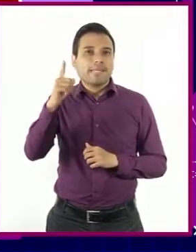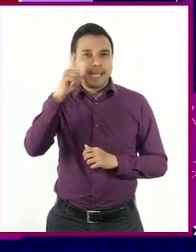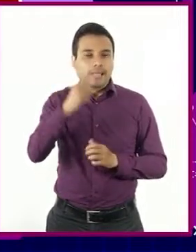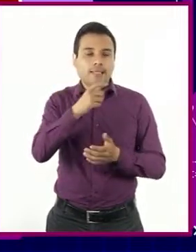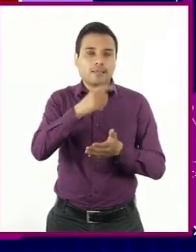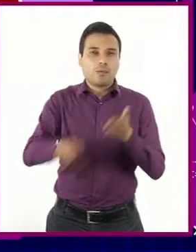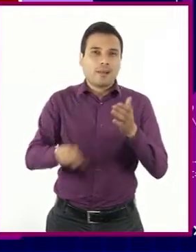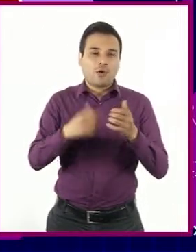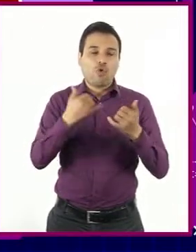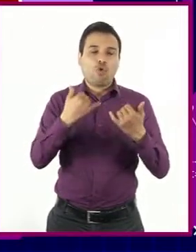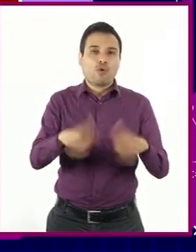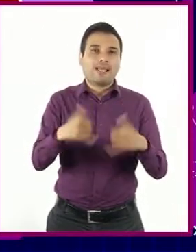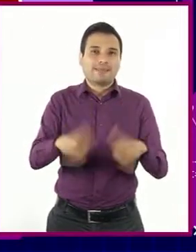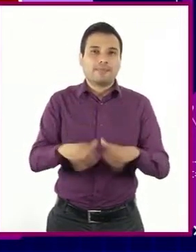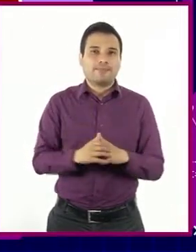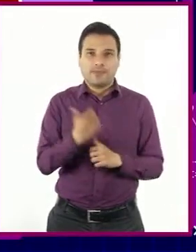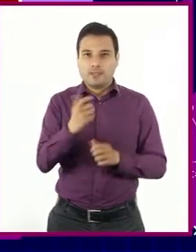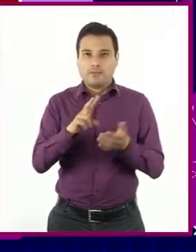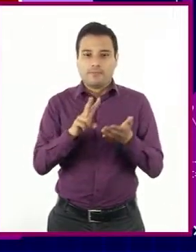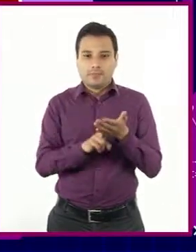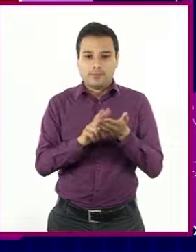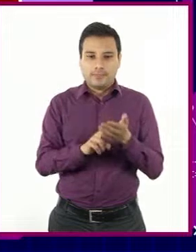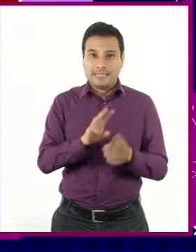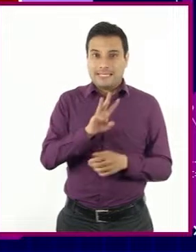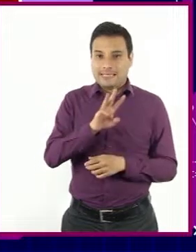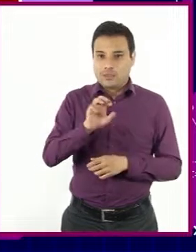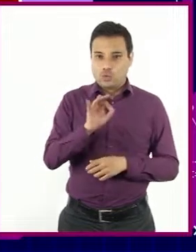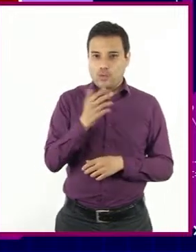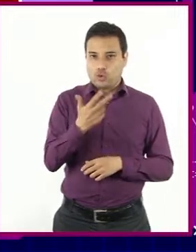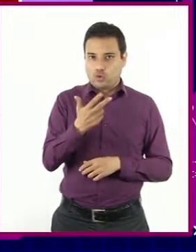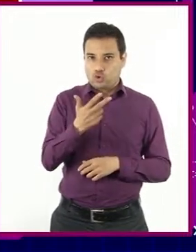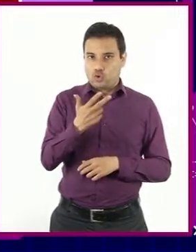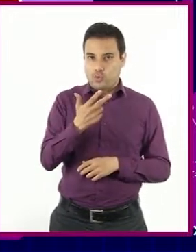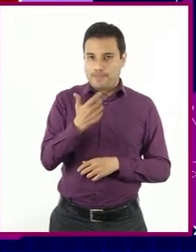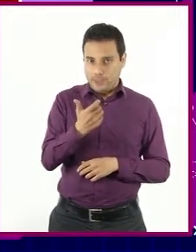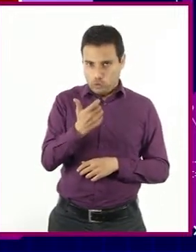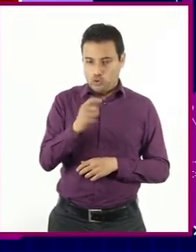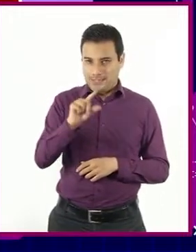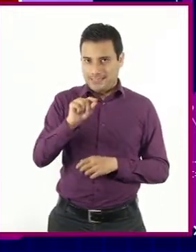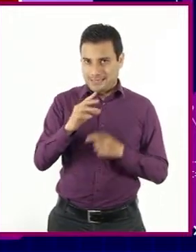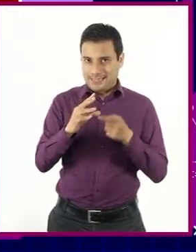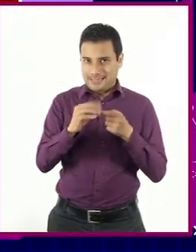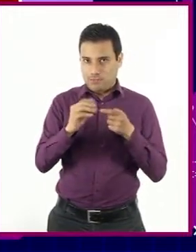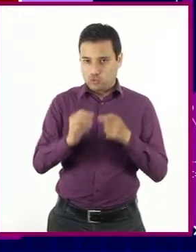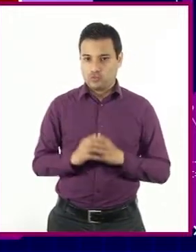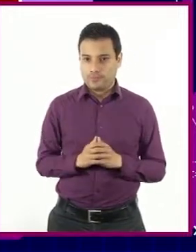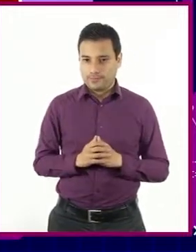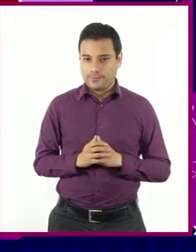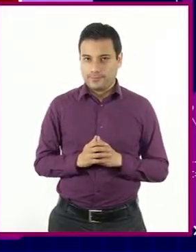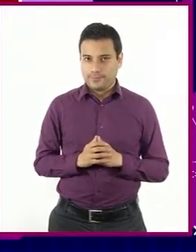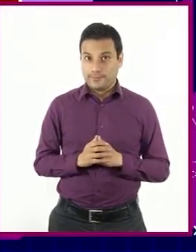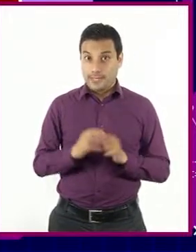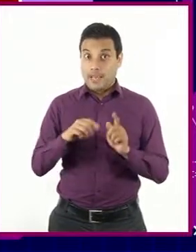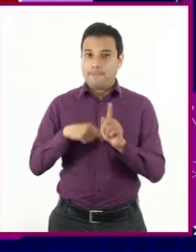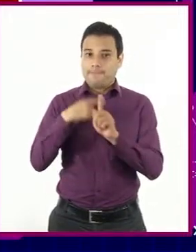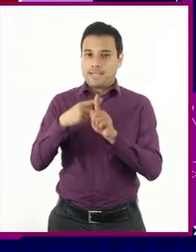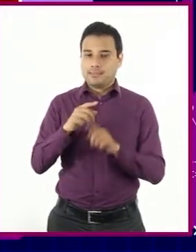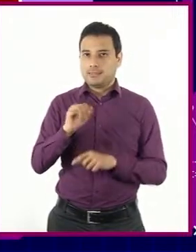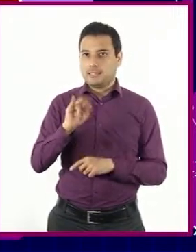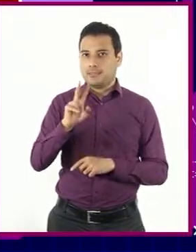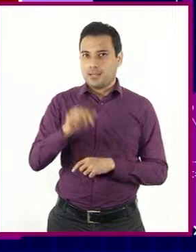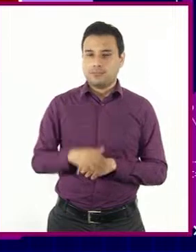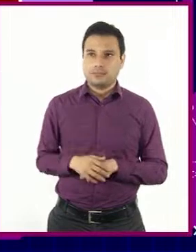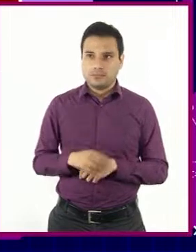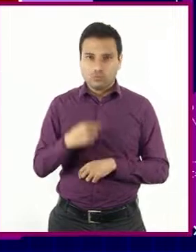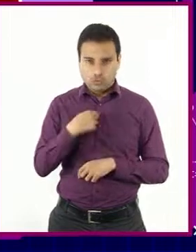cuesta 348 pesos con 70 centavos más IVA. Si Miguel tiene 420 pesos,